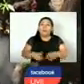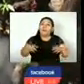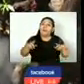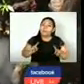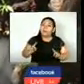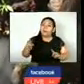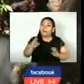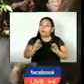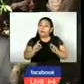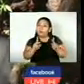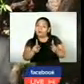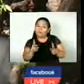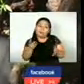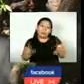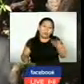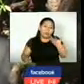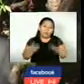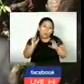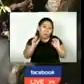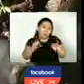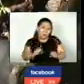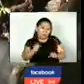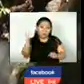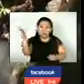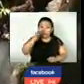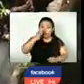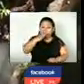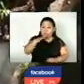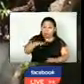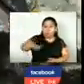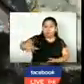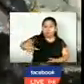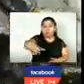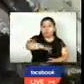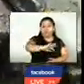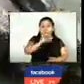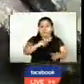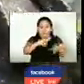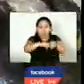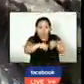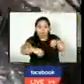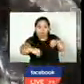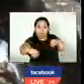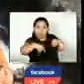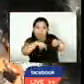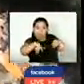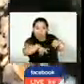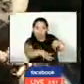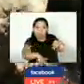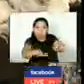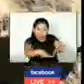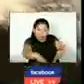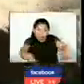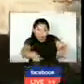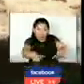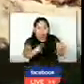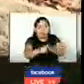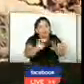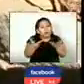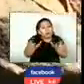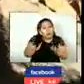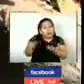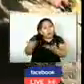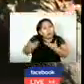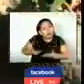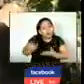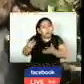esta opción siempre podría causar contaminación al lago a través de infiltración de desechos en el suelo esperan una pronta